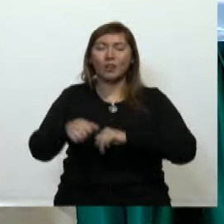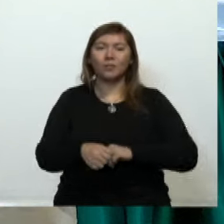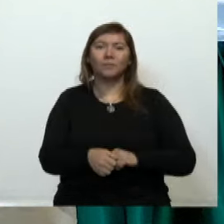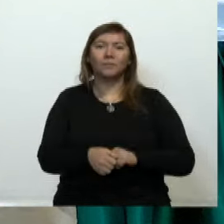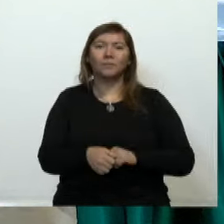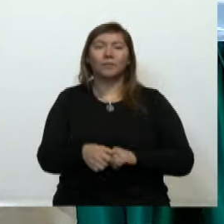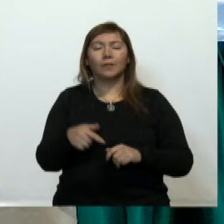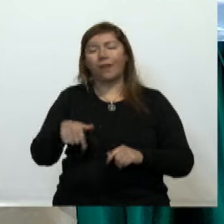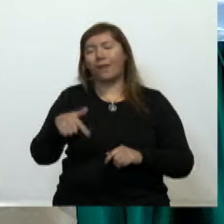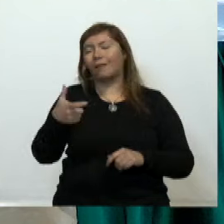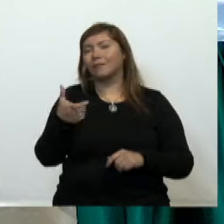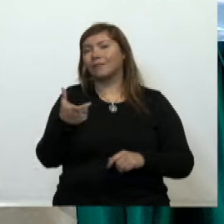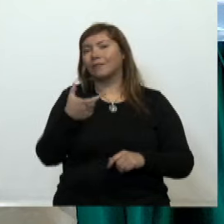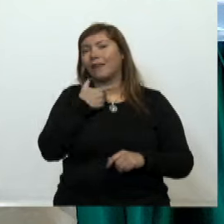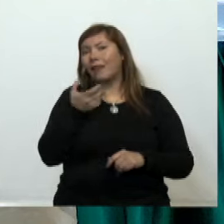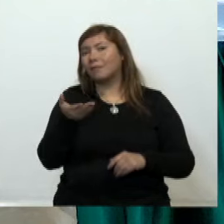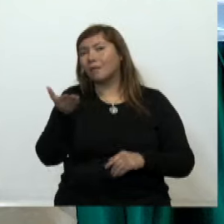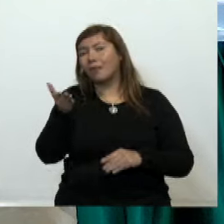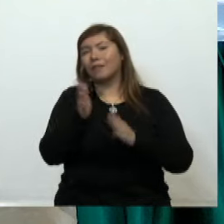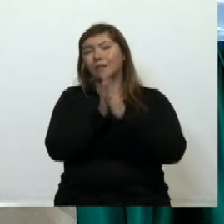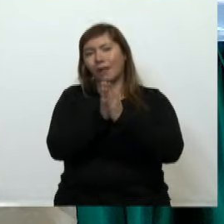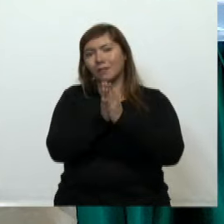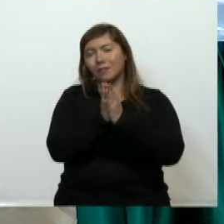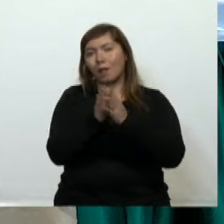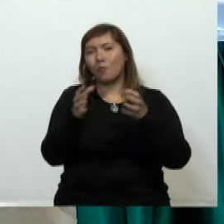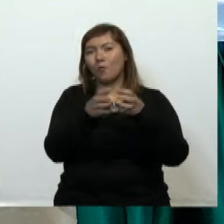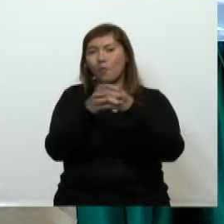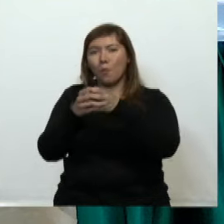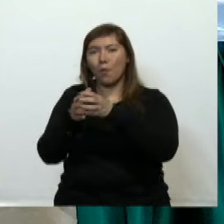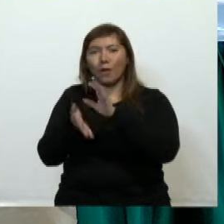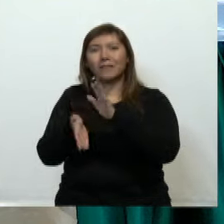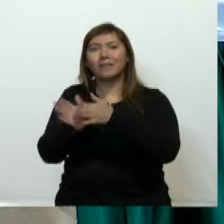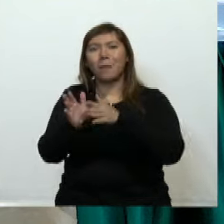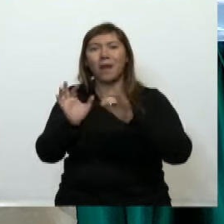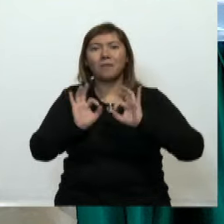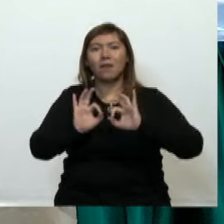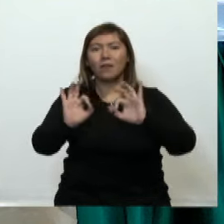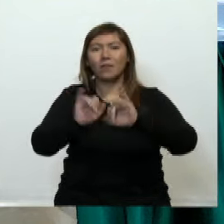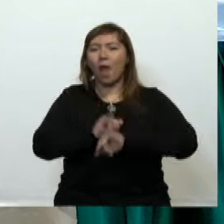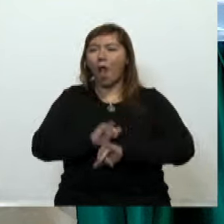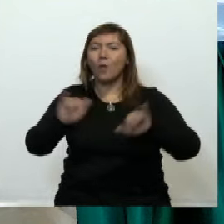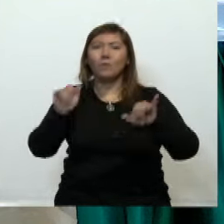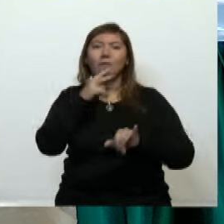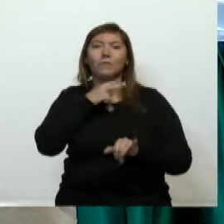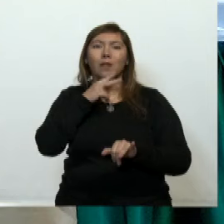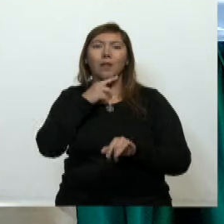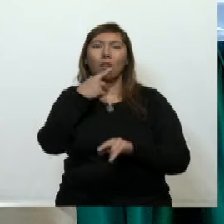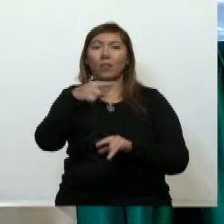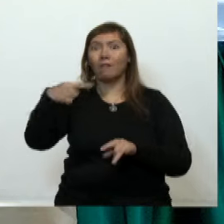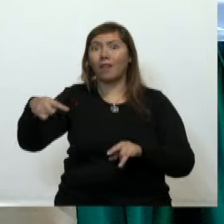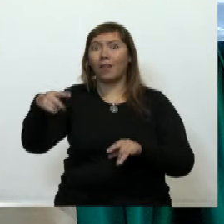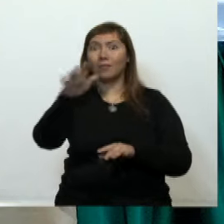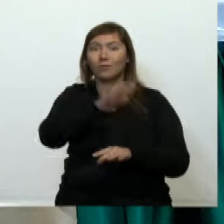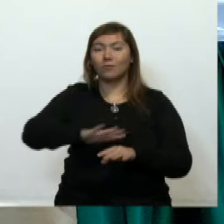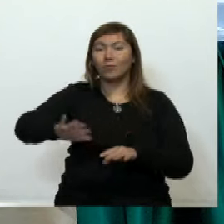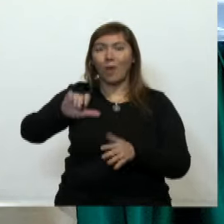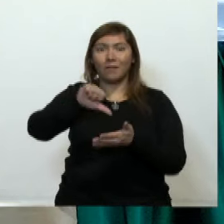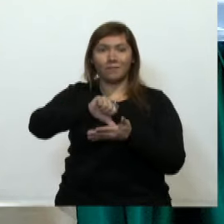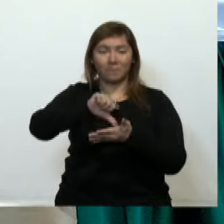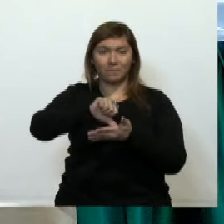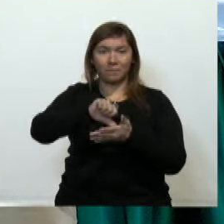misioneros que en estas vacaciones salen al anuncio del Evangelio en distintos lugares del país. Pero también